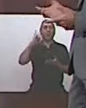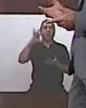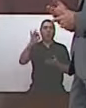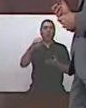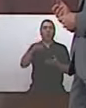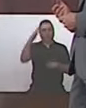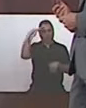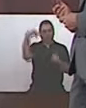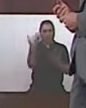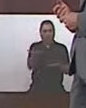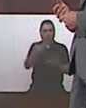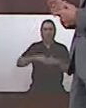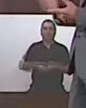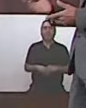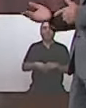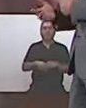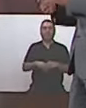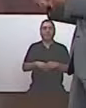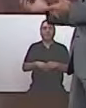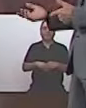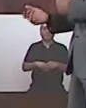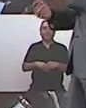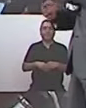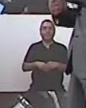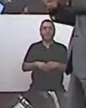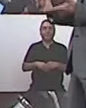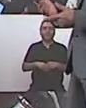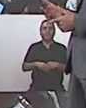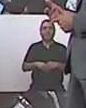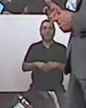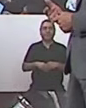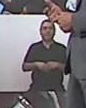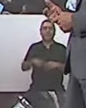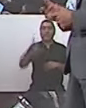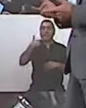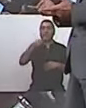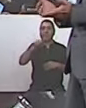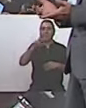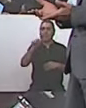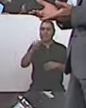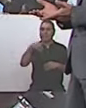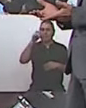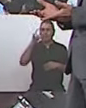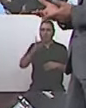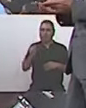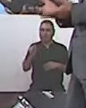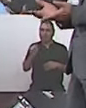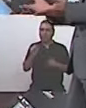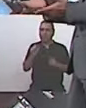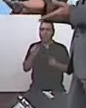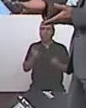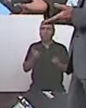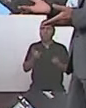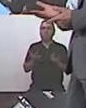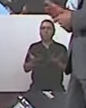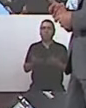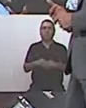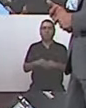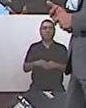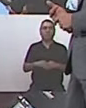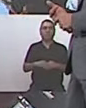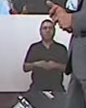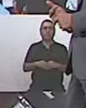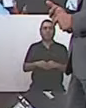empleados cuando el gobierno hace un ajuste despide gente o da retiros voluntarios son muy pocos los la administración central no son más de